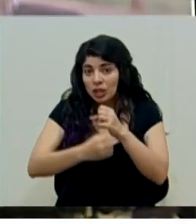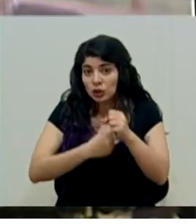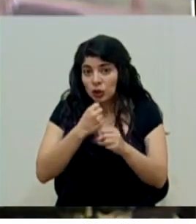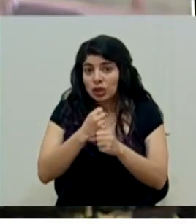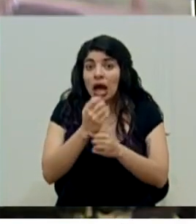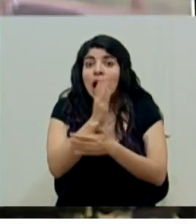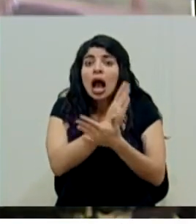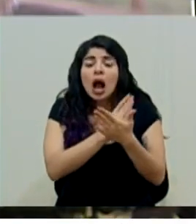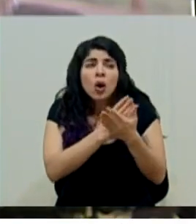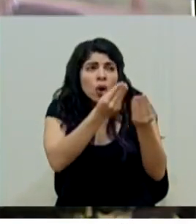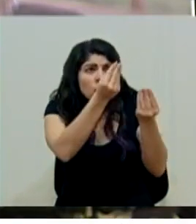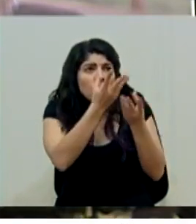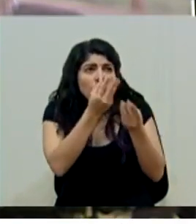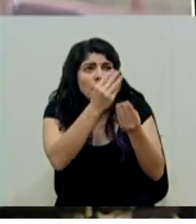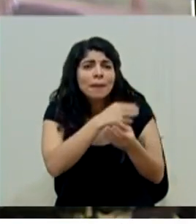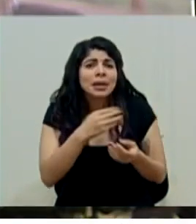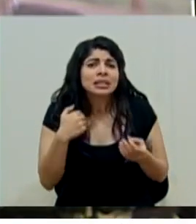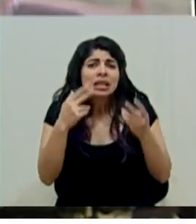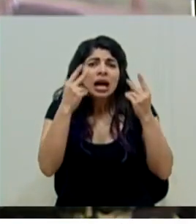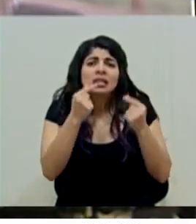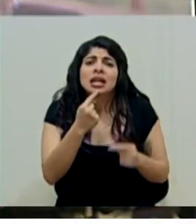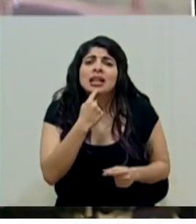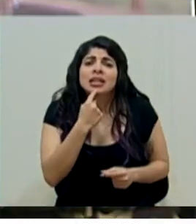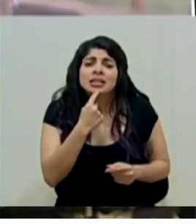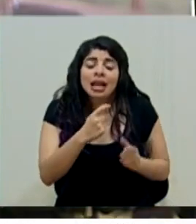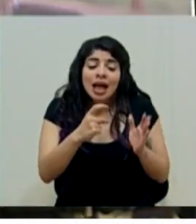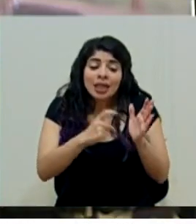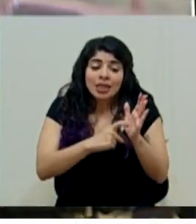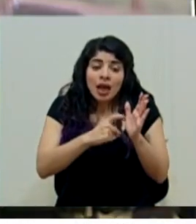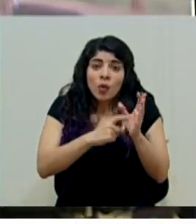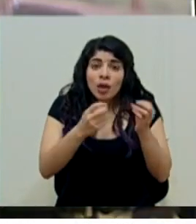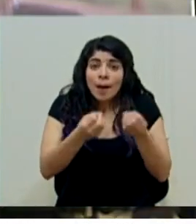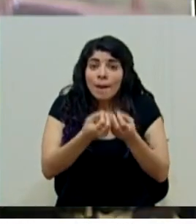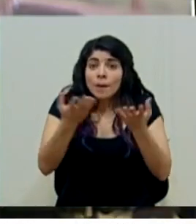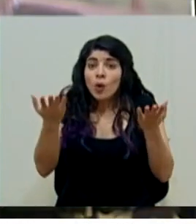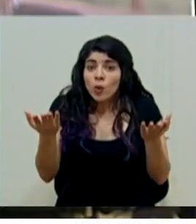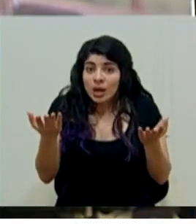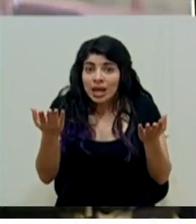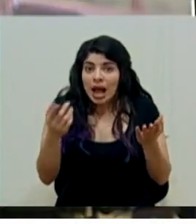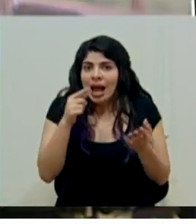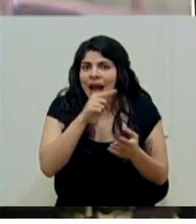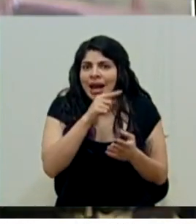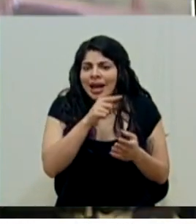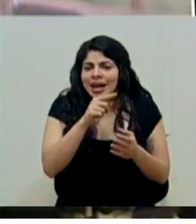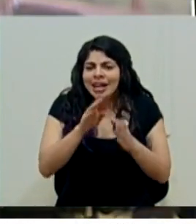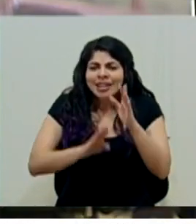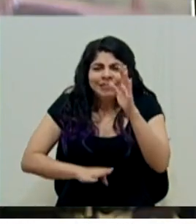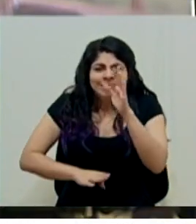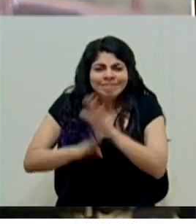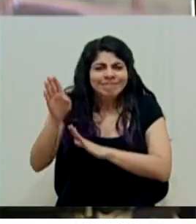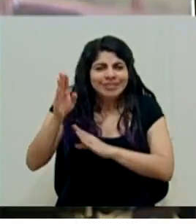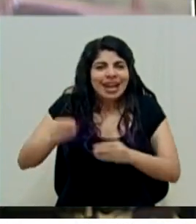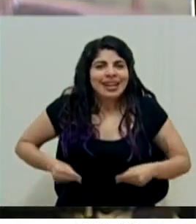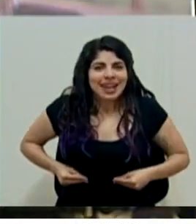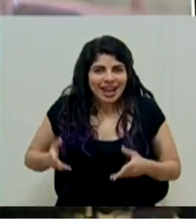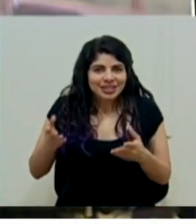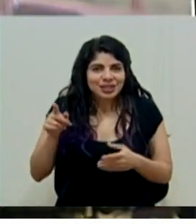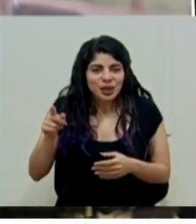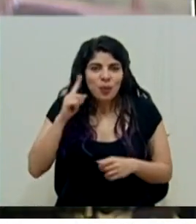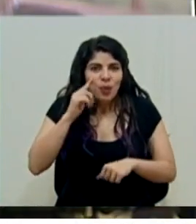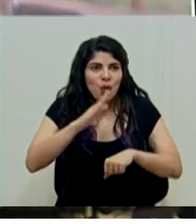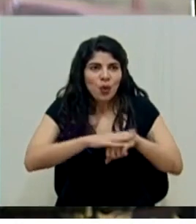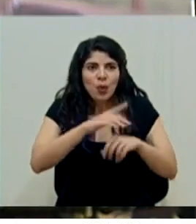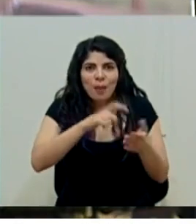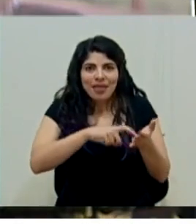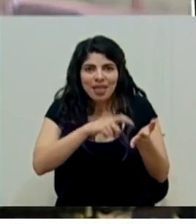algunas proyecciones de Hacienda que dicen que la deuda pública, que es el disparador del gasto y es uno de